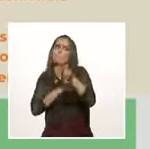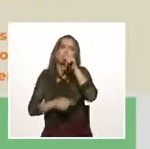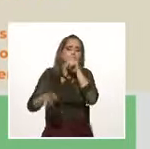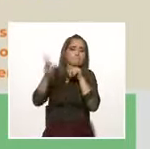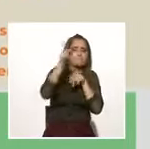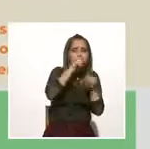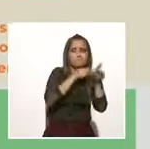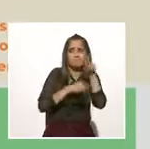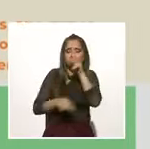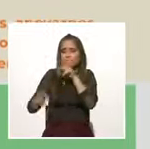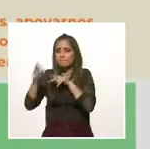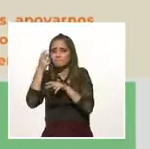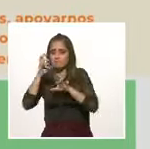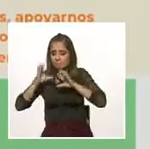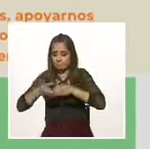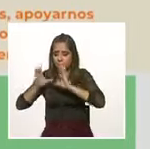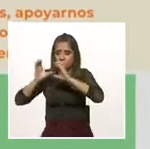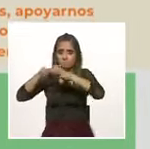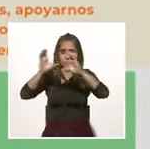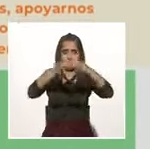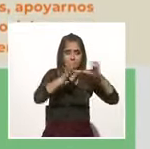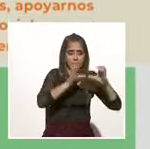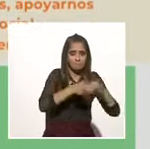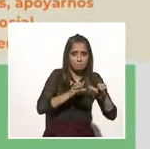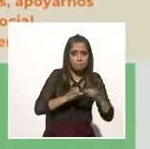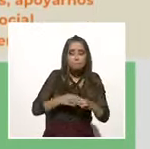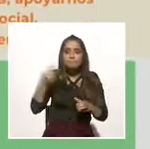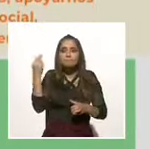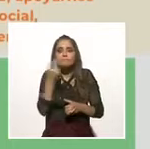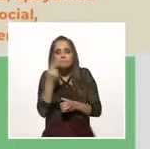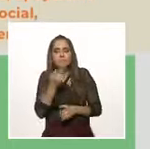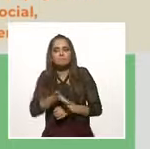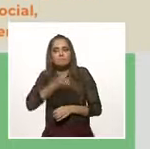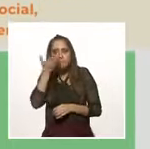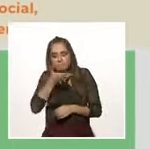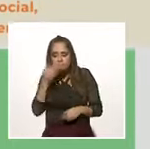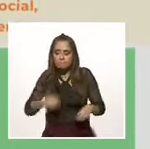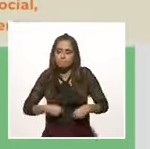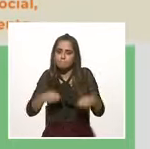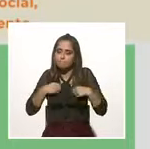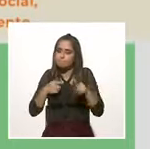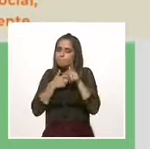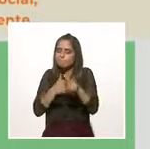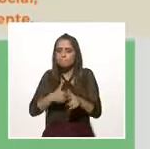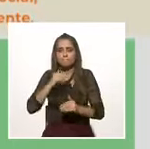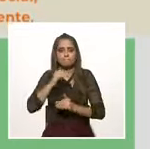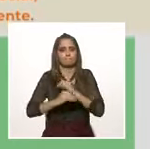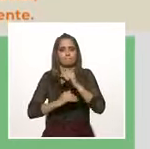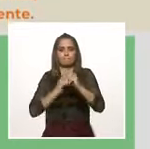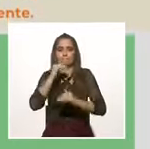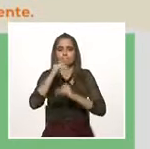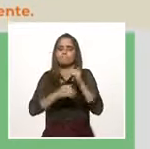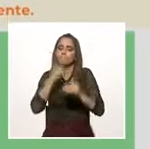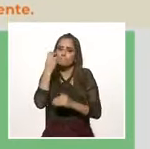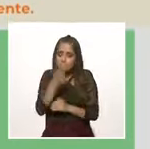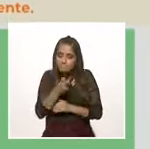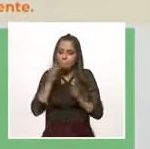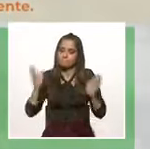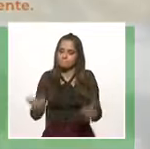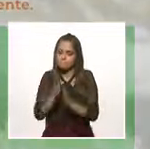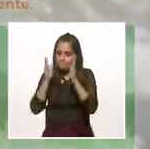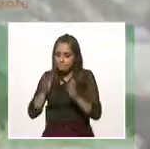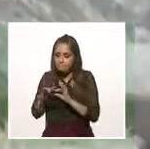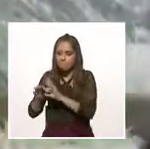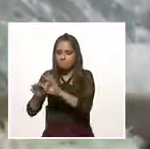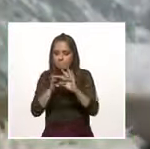y las comunidades, además de ser individuales, necesitamos sobrevivir, adaptarnos y seguir creciendo. Y esto es donde viene la resiliencia de comunidad